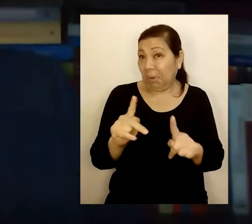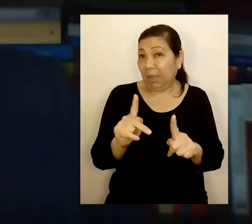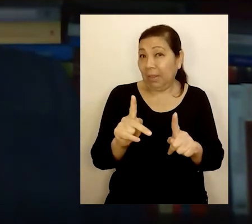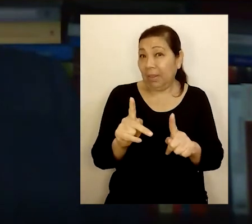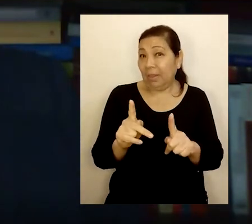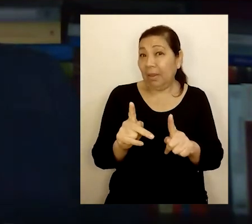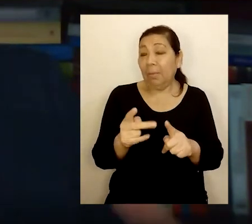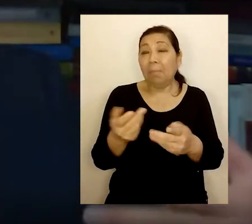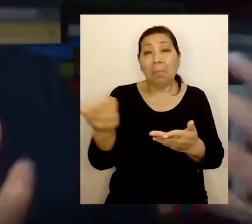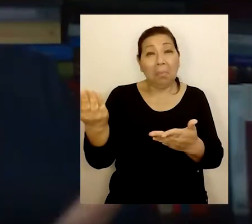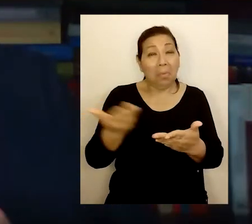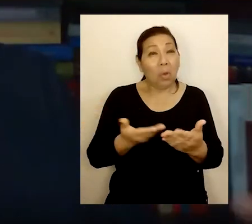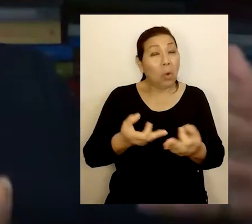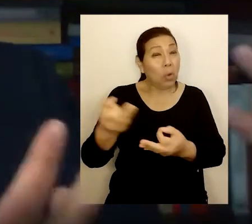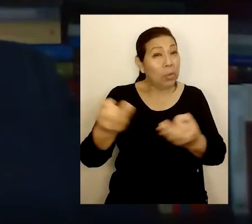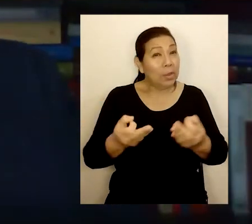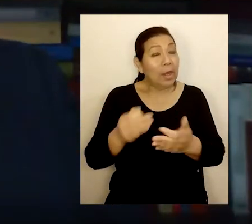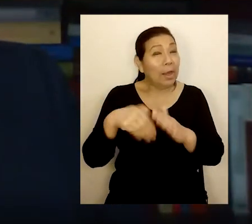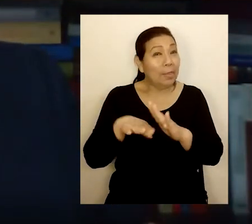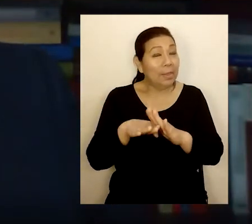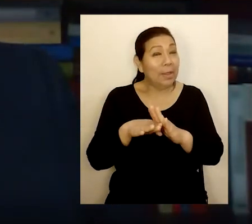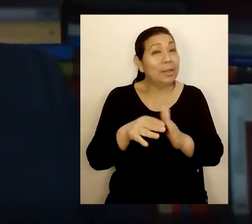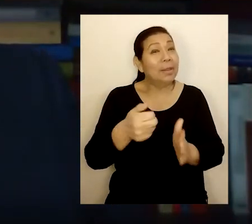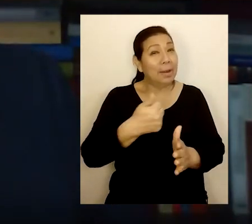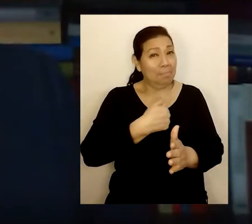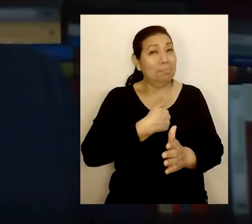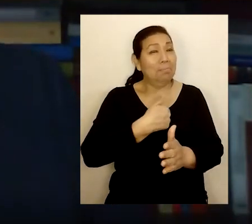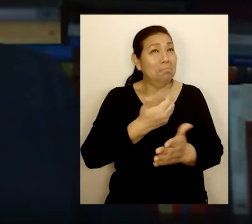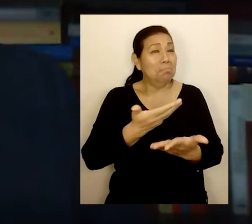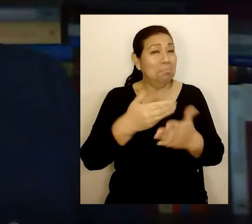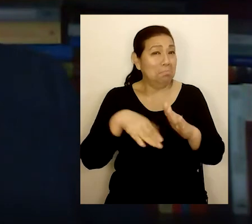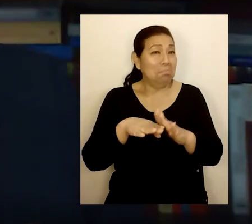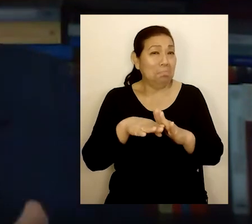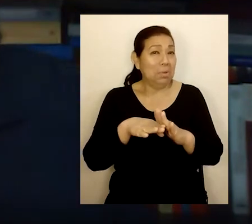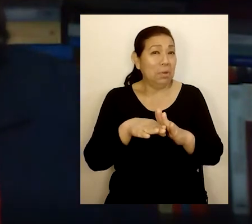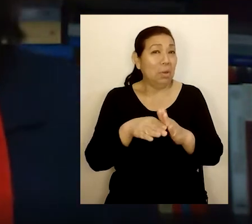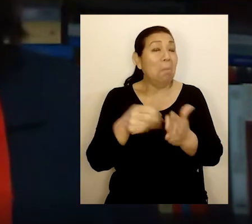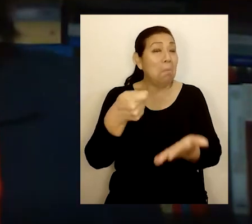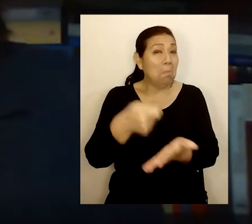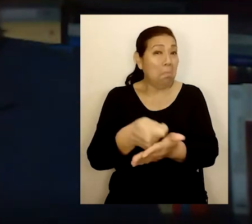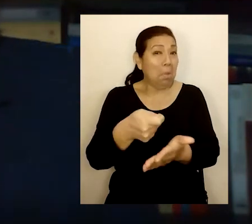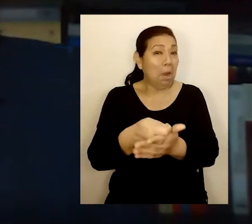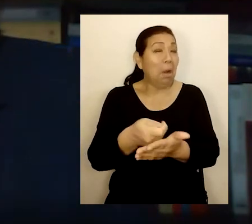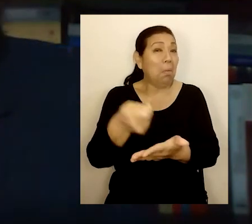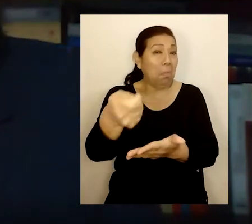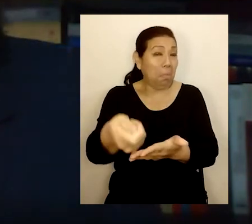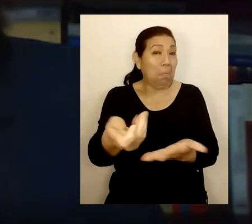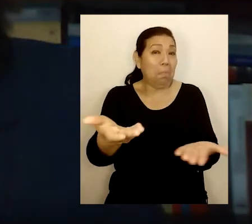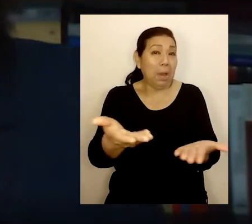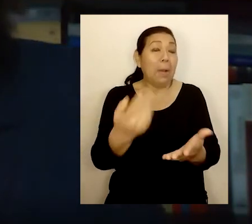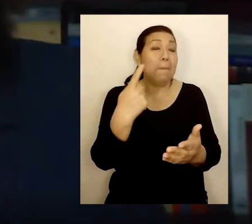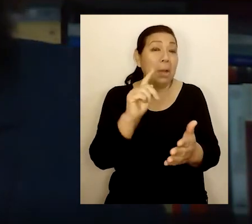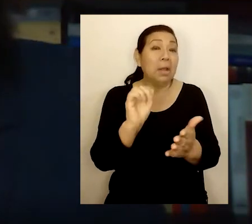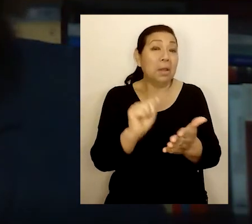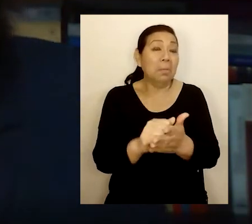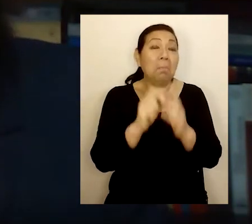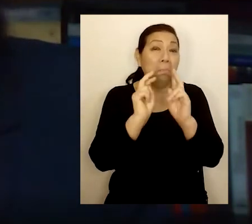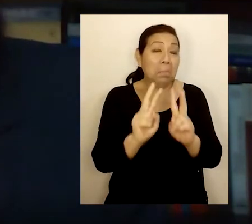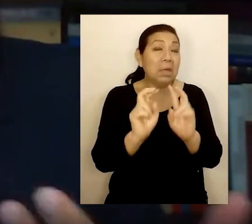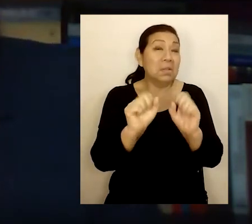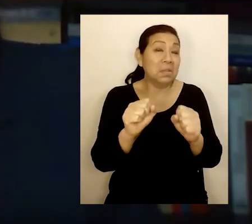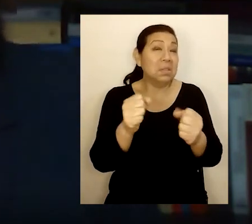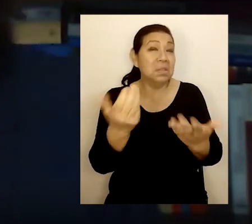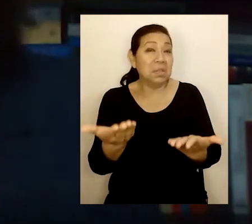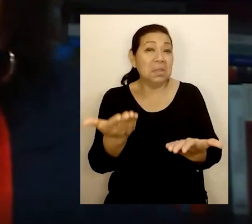recurrir a pericias contables dentro de la misma, que el mismo contribuyente podría poner a disposición para que se verifique que